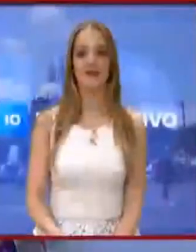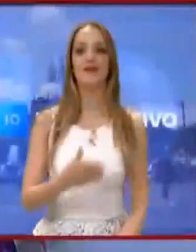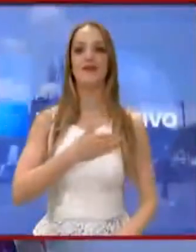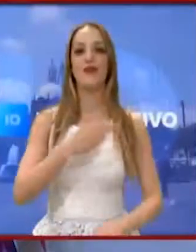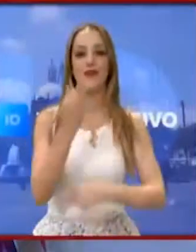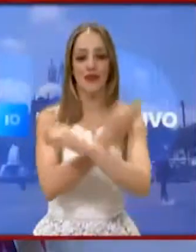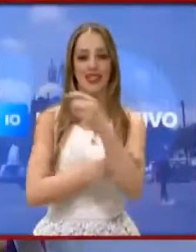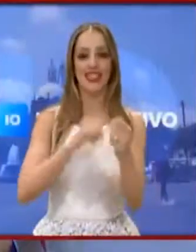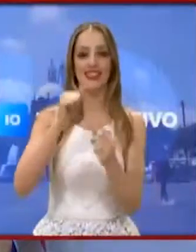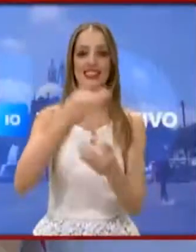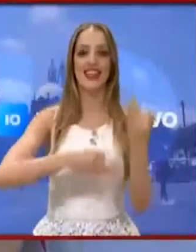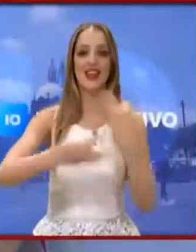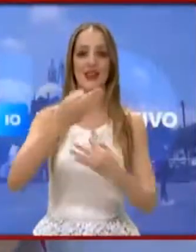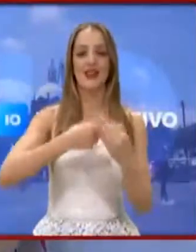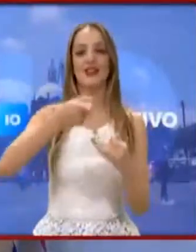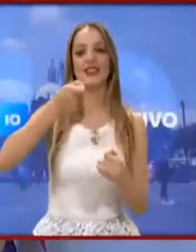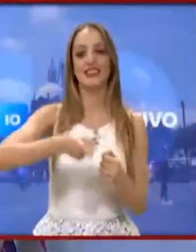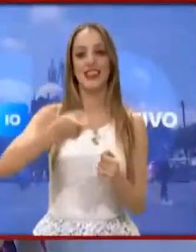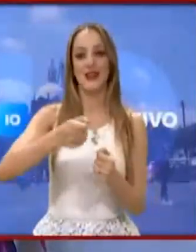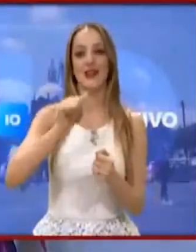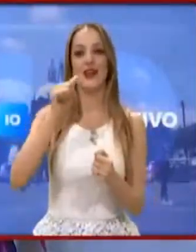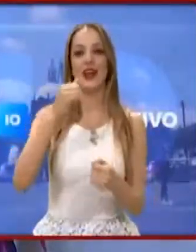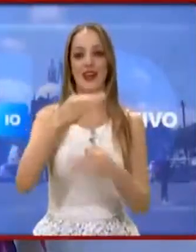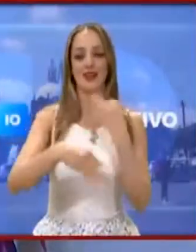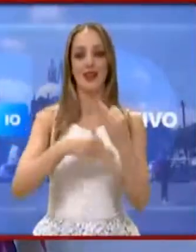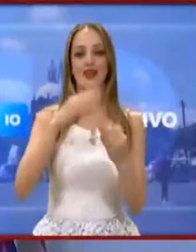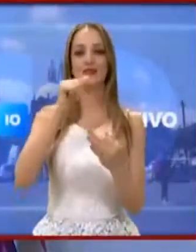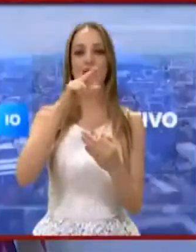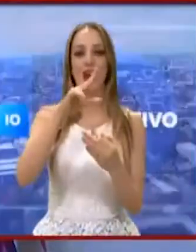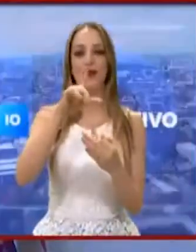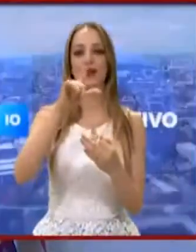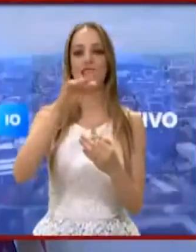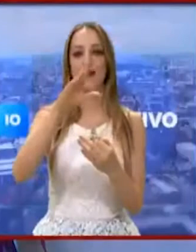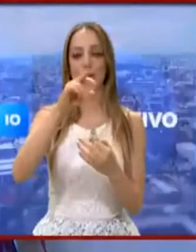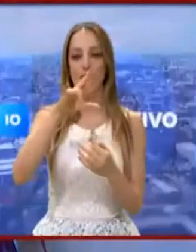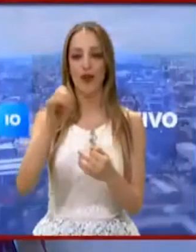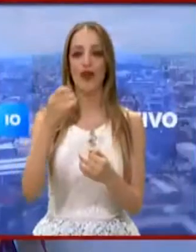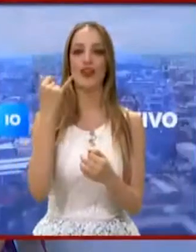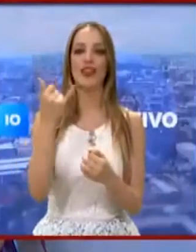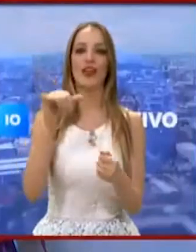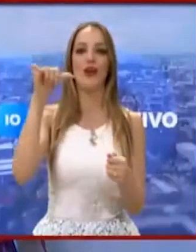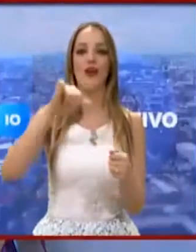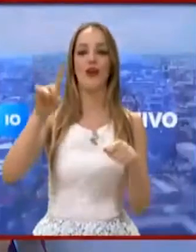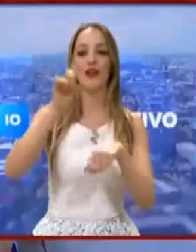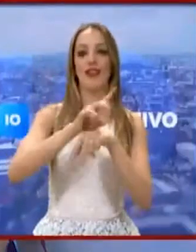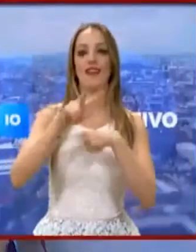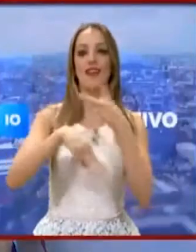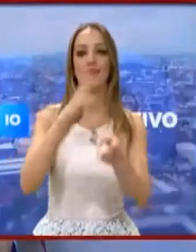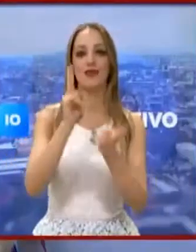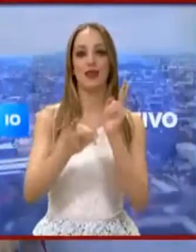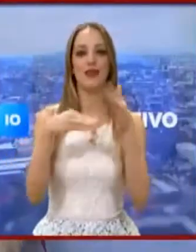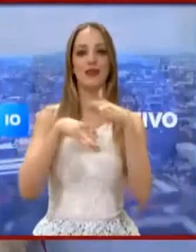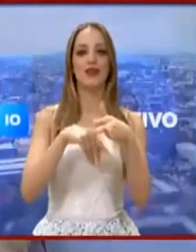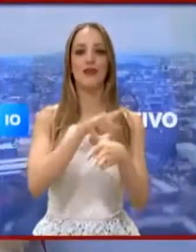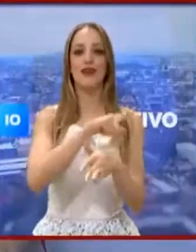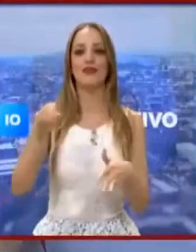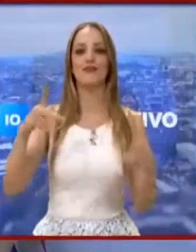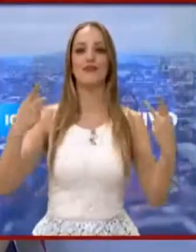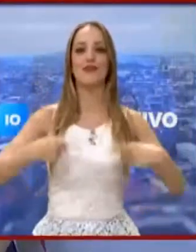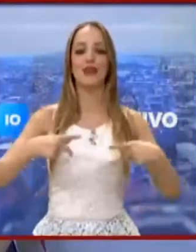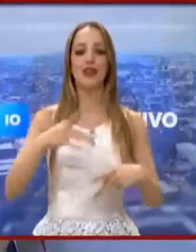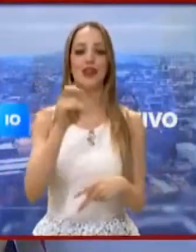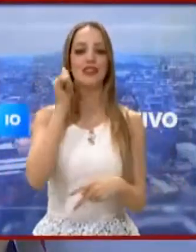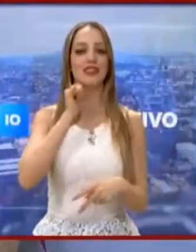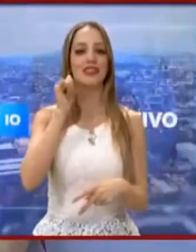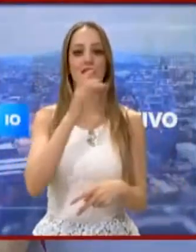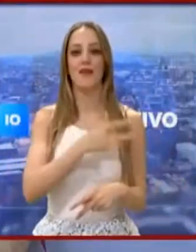Buenas tardes a todos, saludo a Maru y a Liborio. Y bueno, el día de hoy vamos a hablar de aquellos enamoradizos, de